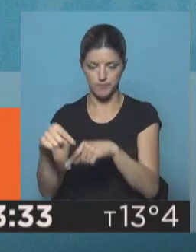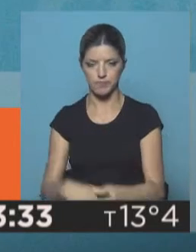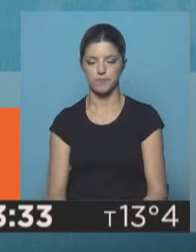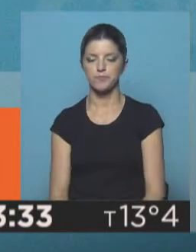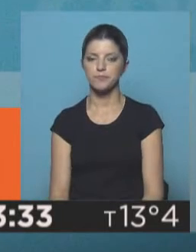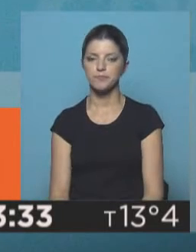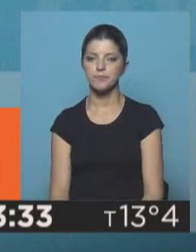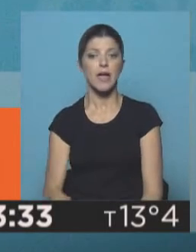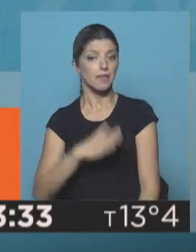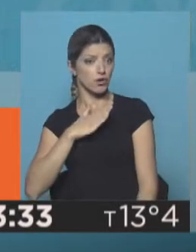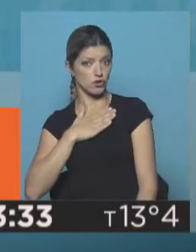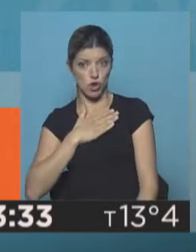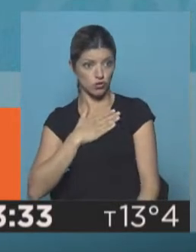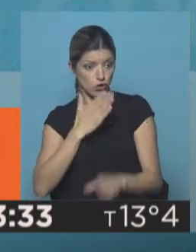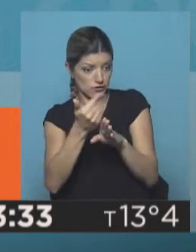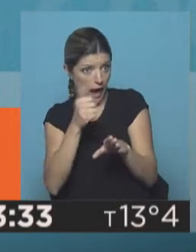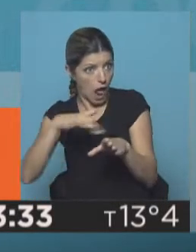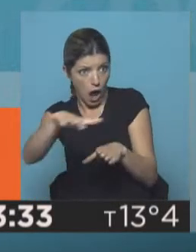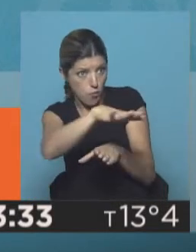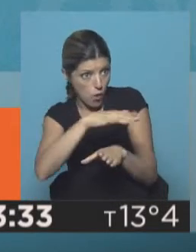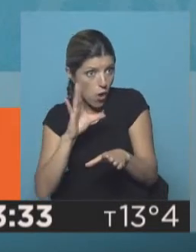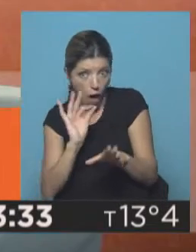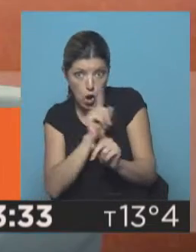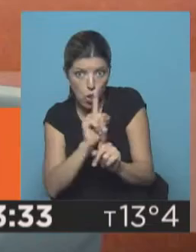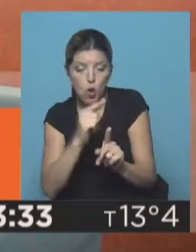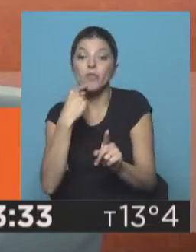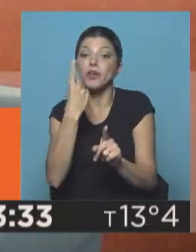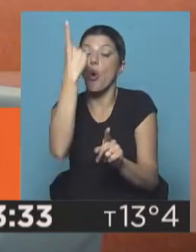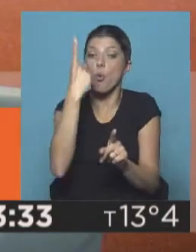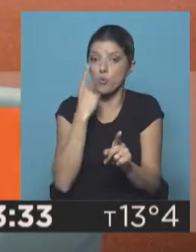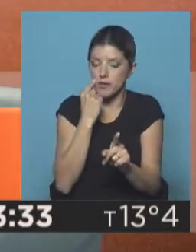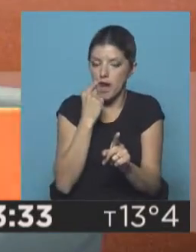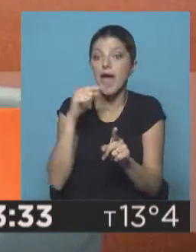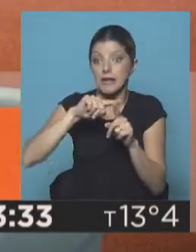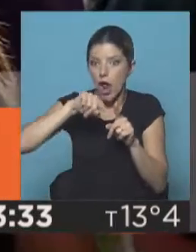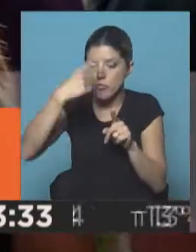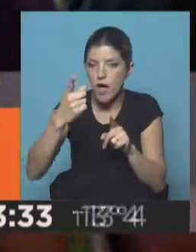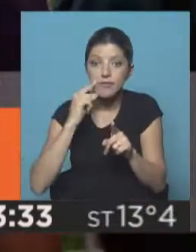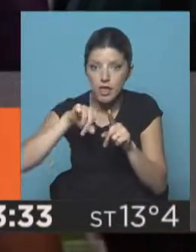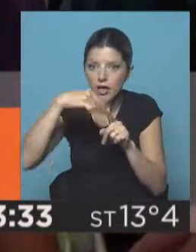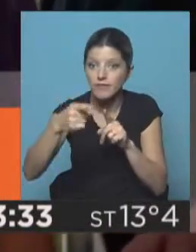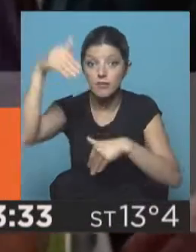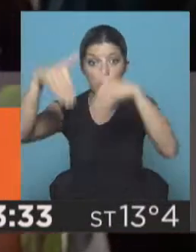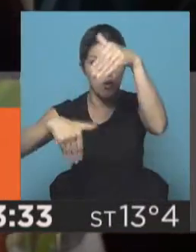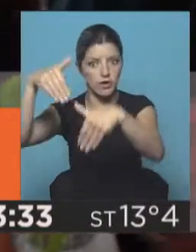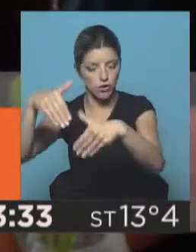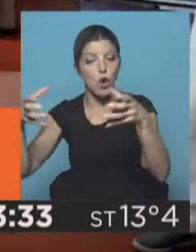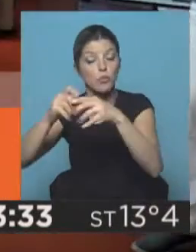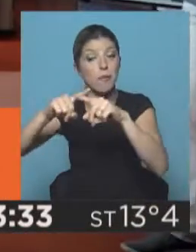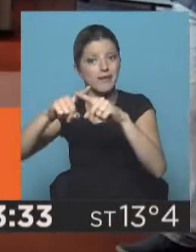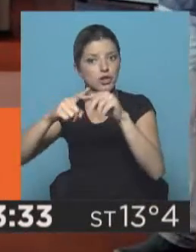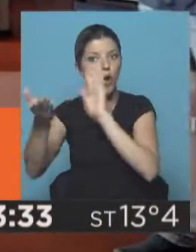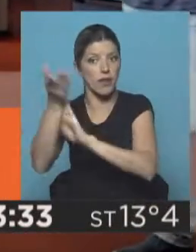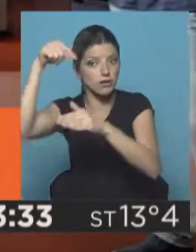No le sacamos nada al pueblo, aseguró un día antes de una votación clave en el estado de Mecklemburgo-Pomerania, donde el partido de ultraderecha